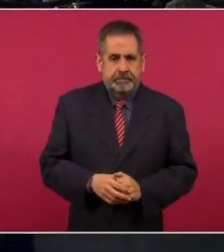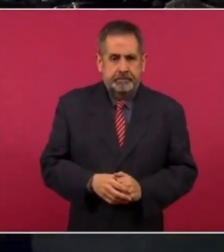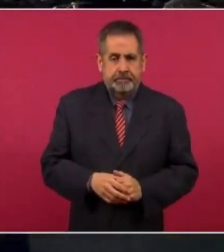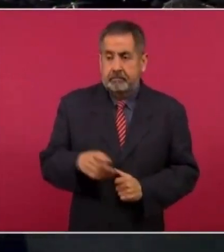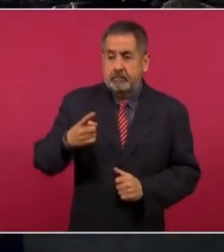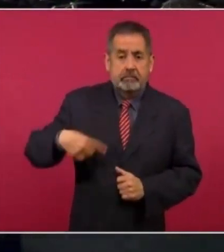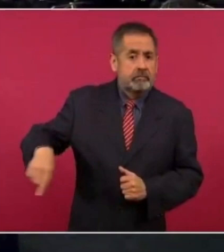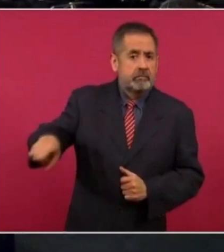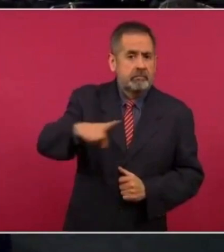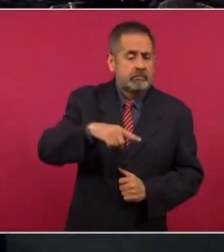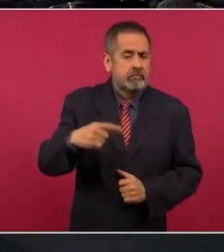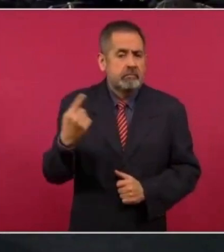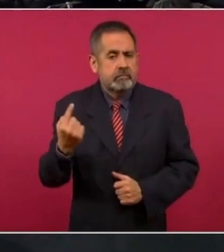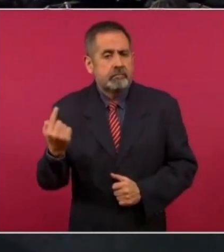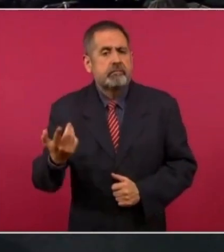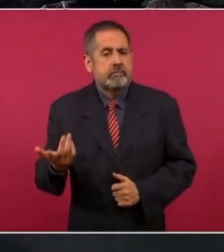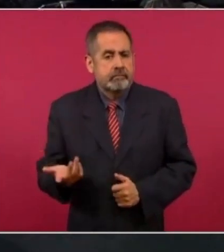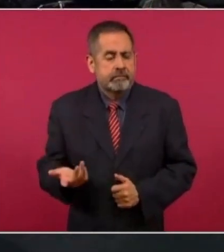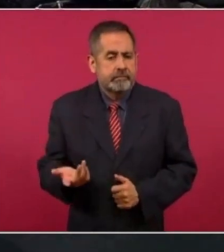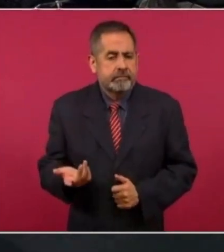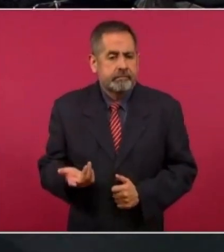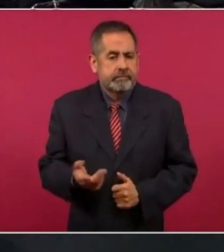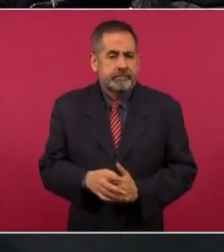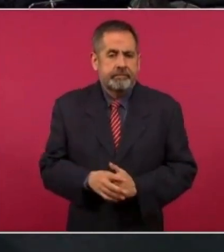Y el pueblo,